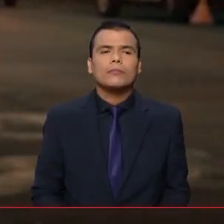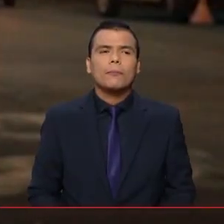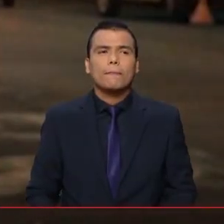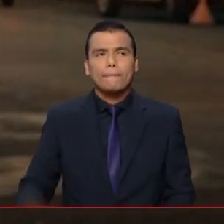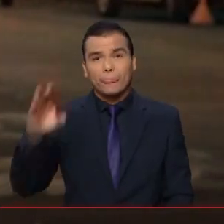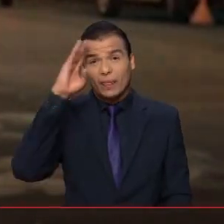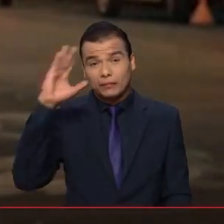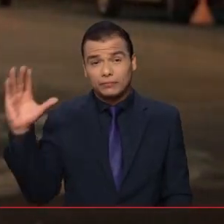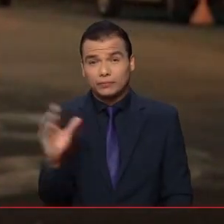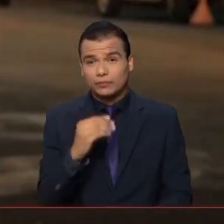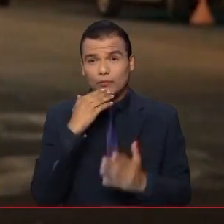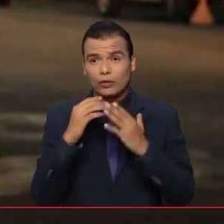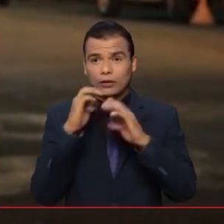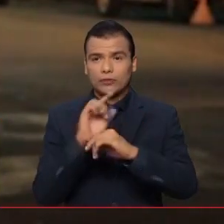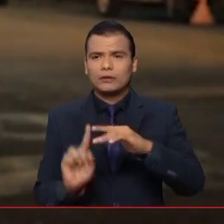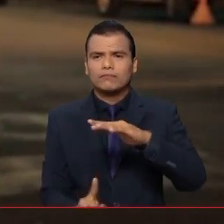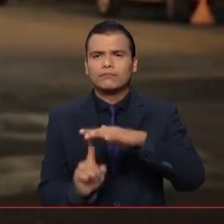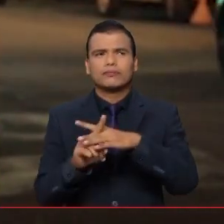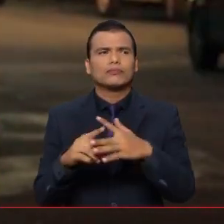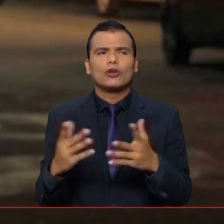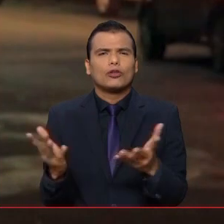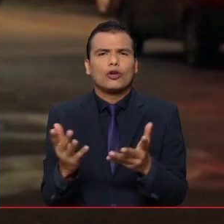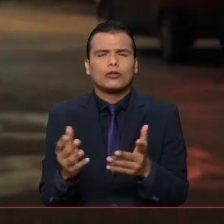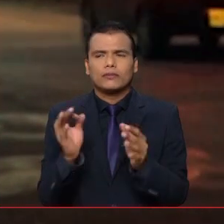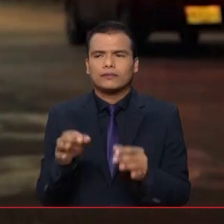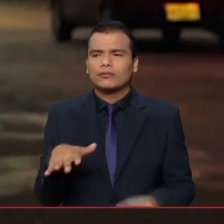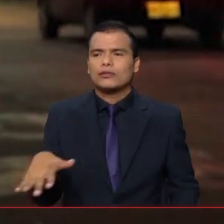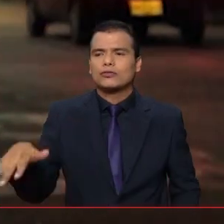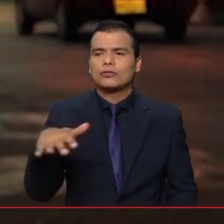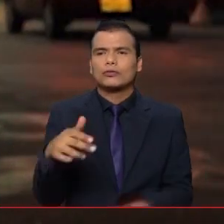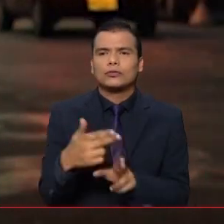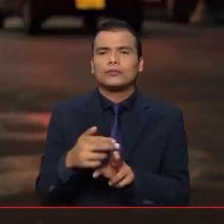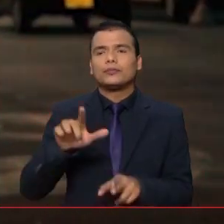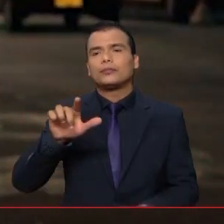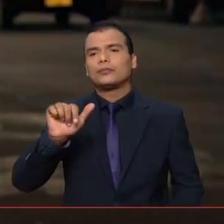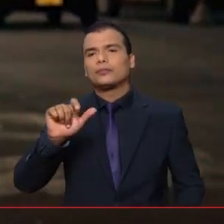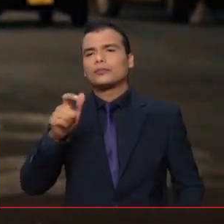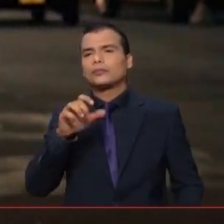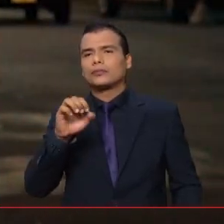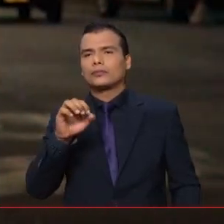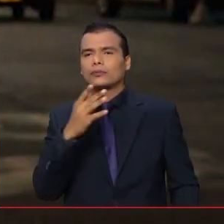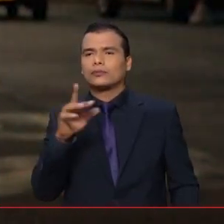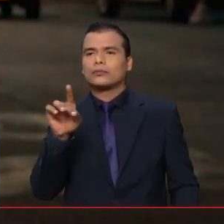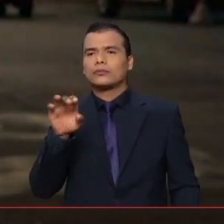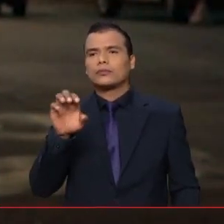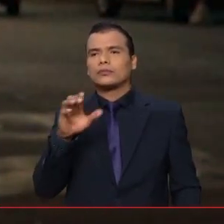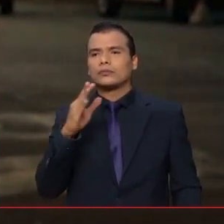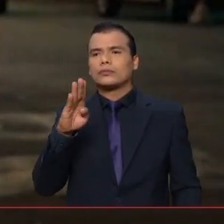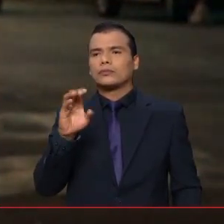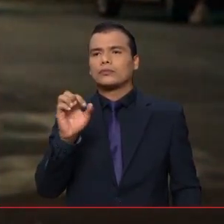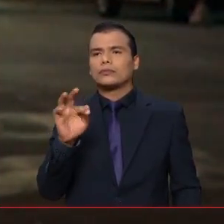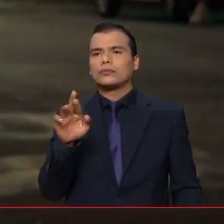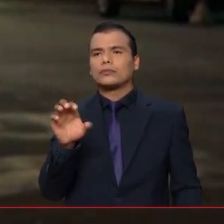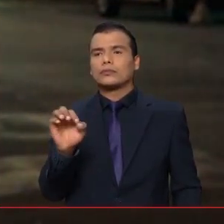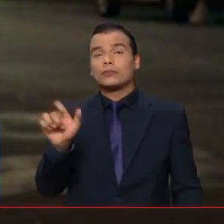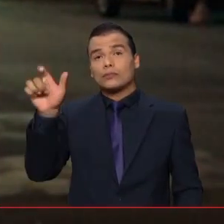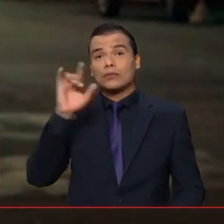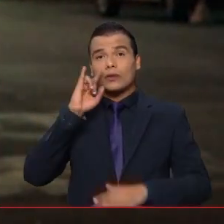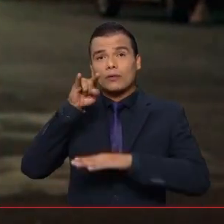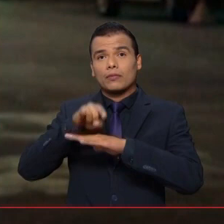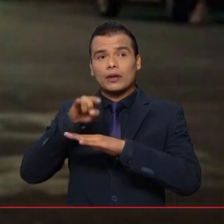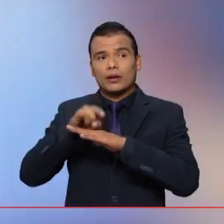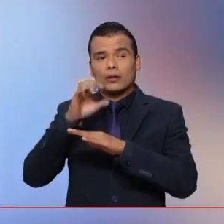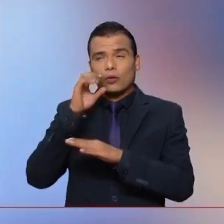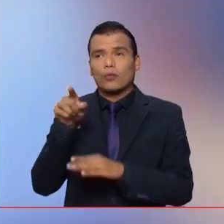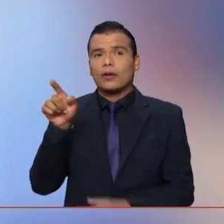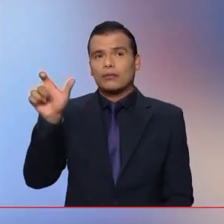Buenas noches. El caso se presentó exactamente en el sector conocido como Lago de Botero, donde lamentablemente murió el escolta John Jenner Hurtado,